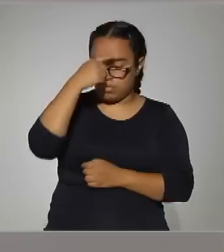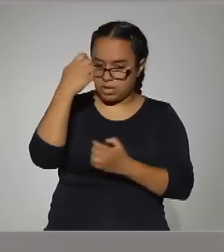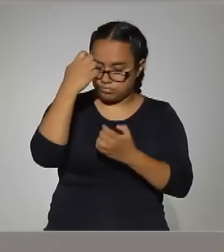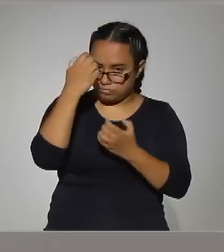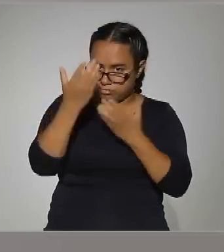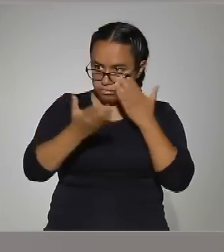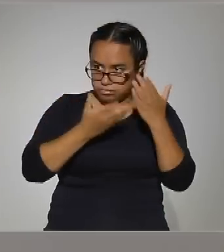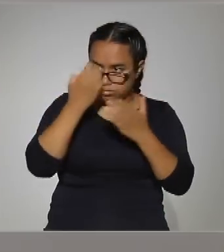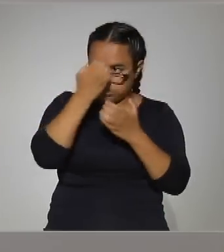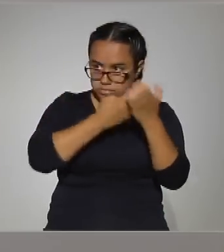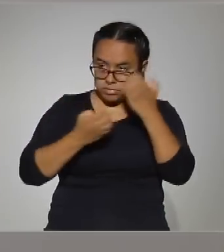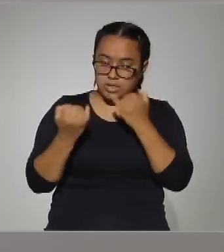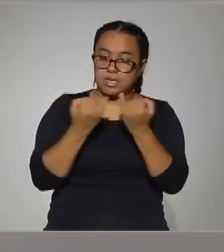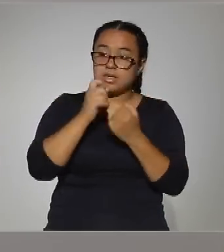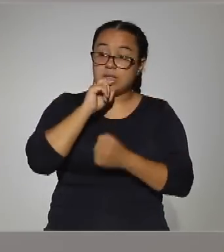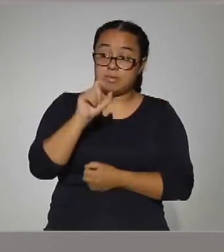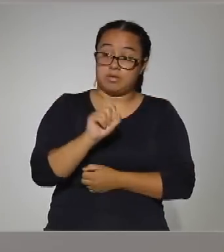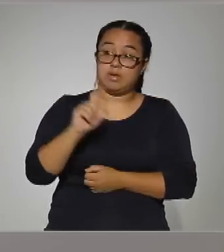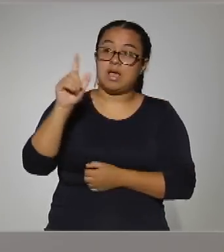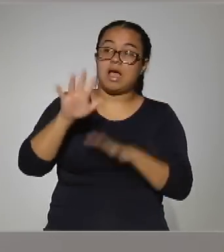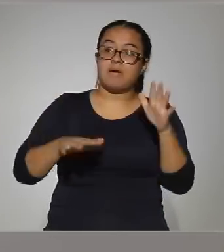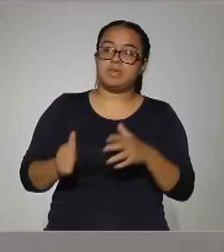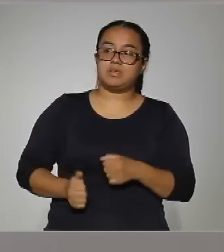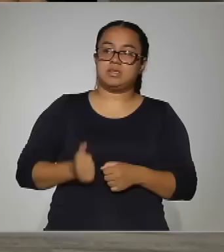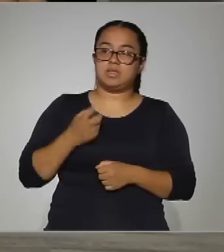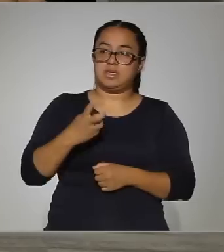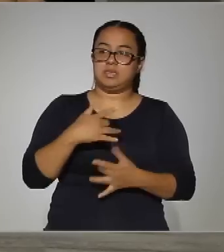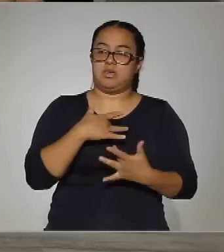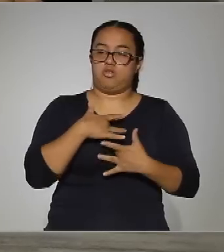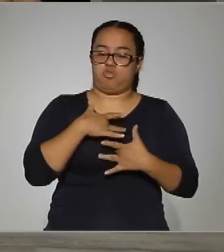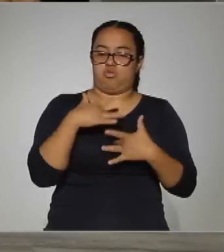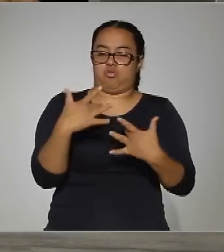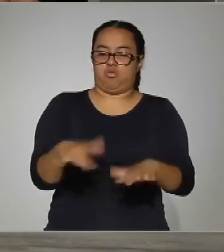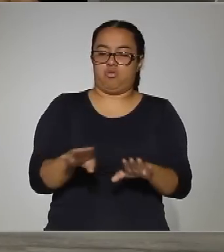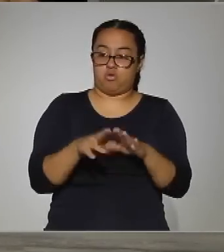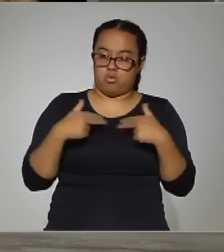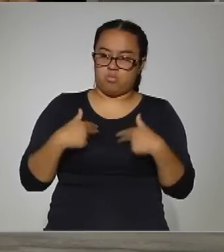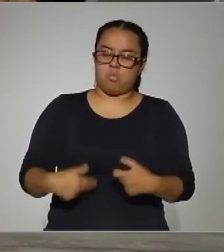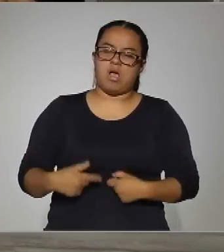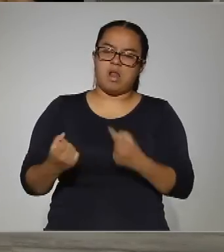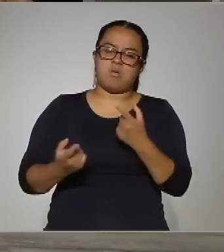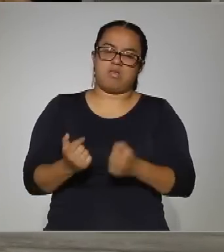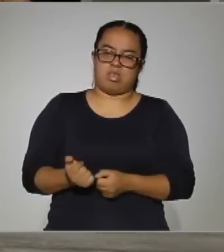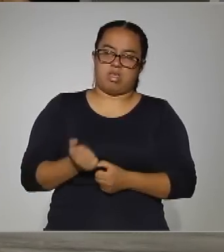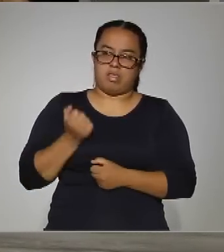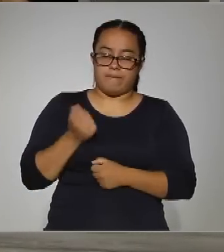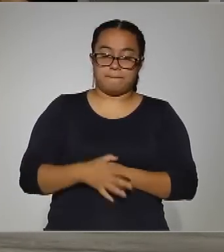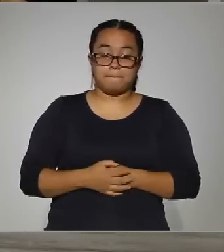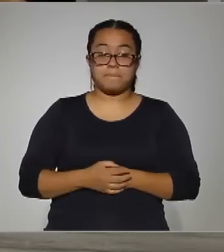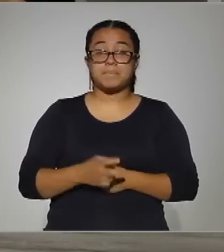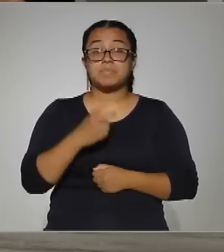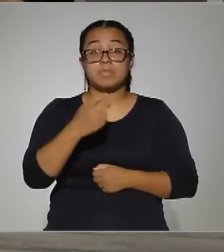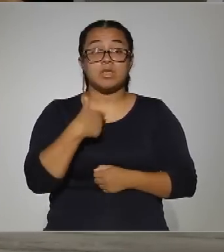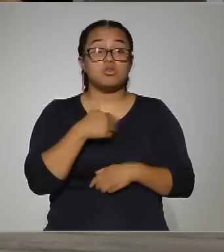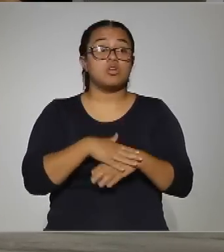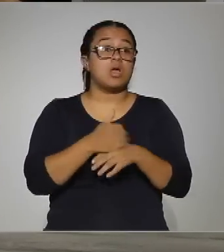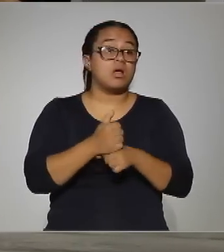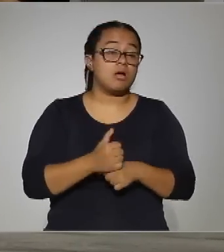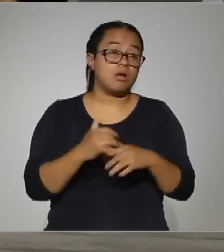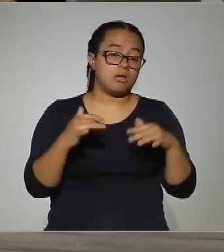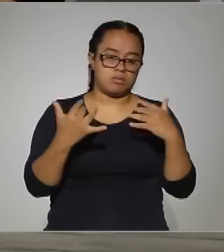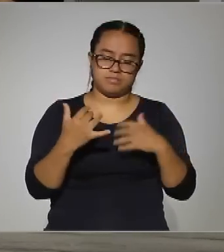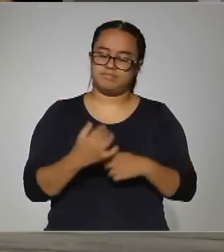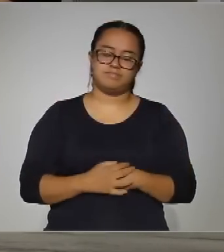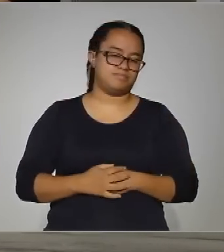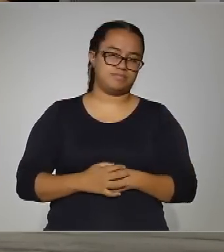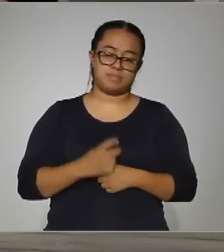porque muchos profesionales se aprovechan del dolor humano. Entonces, muchas gracias a ustedes. Salir de la victimización. El